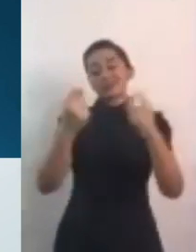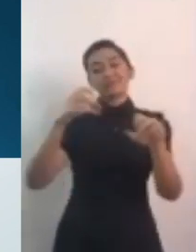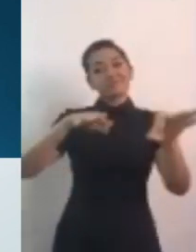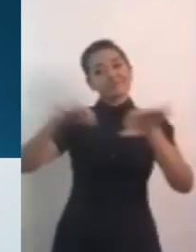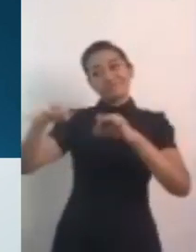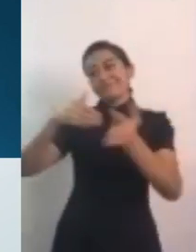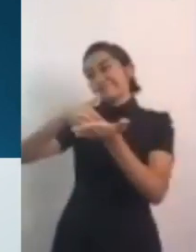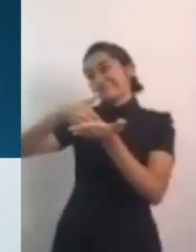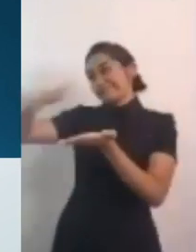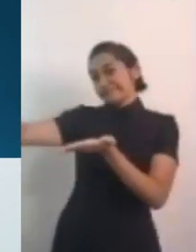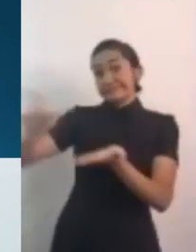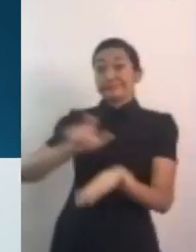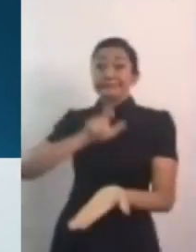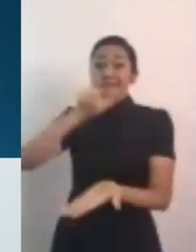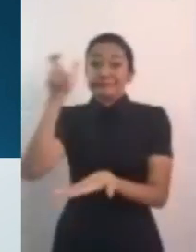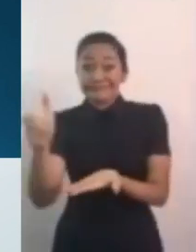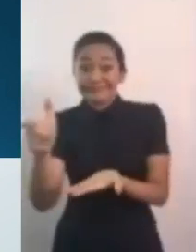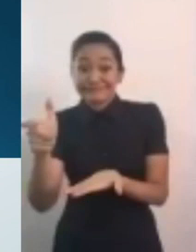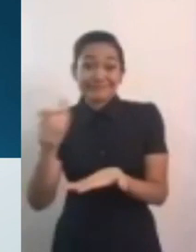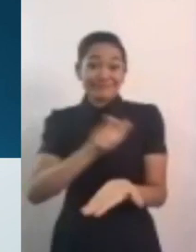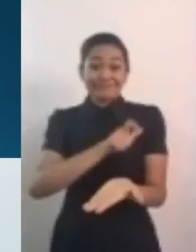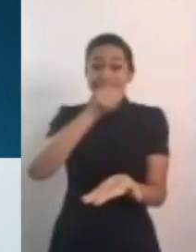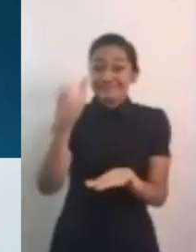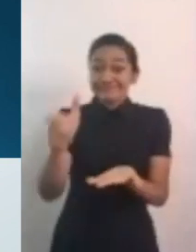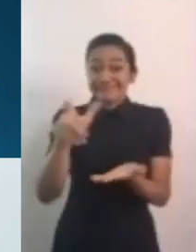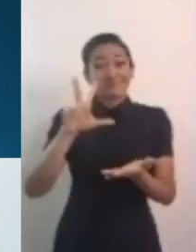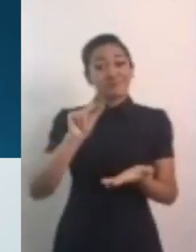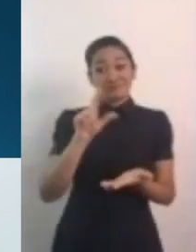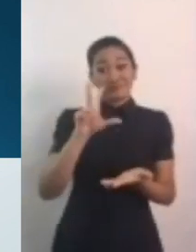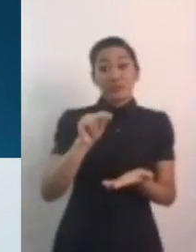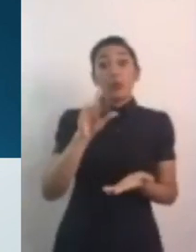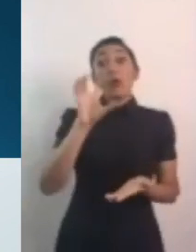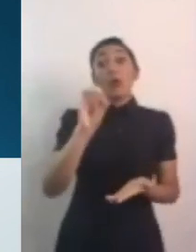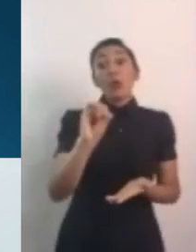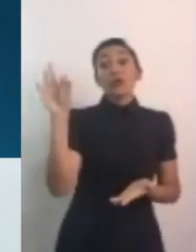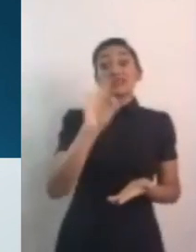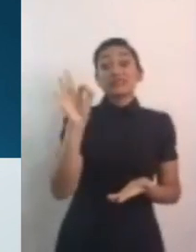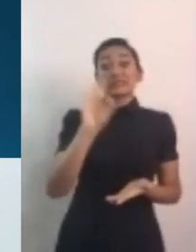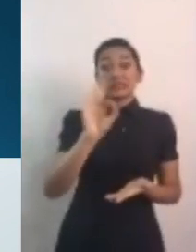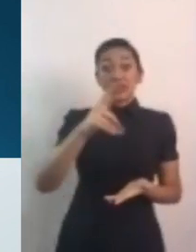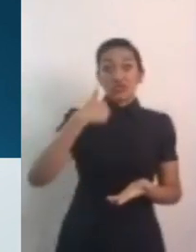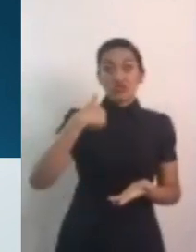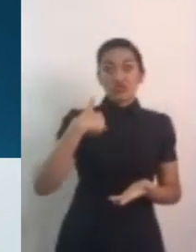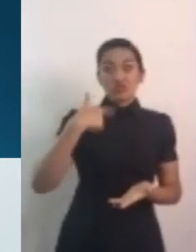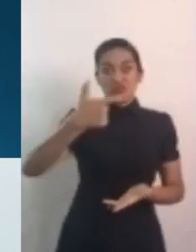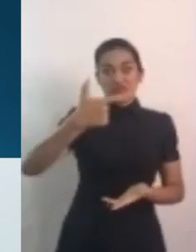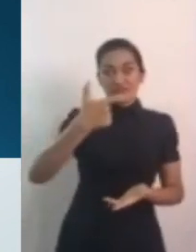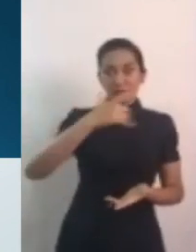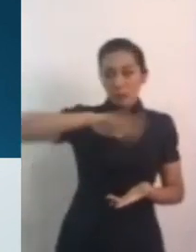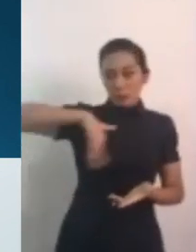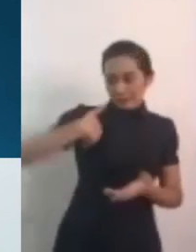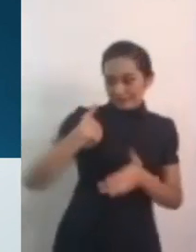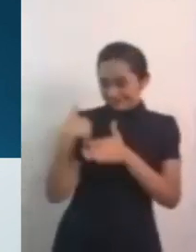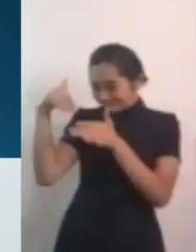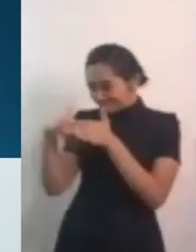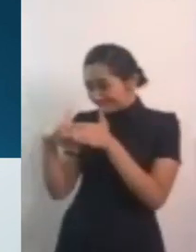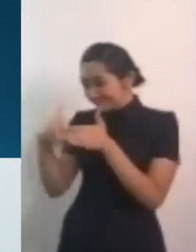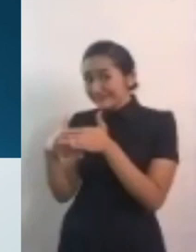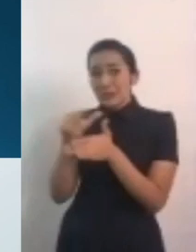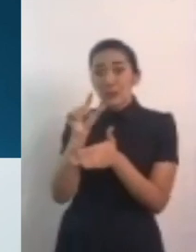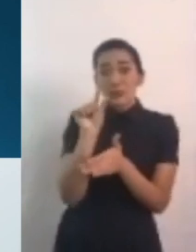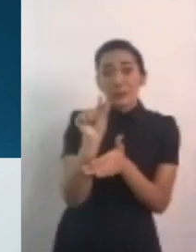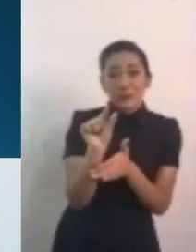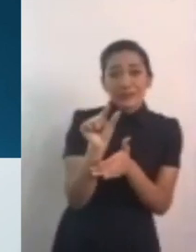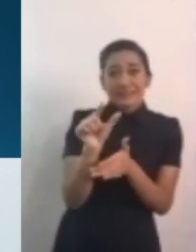sueldo. Resulta que los ahorros son insuficientes y entonces lo que podemos ver es cómo se van agregando fuentes de